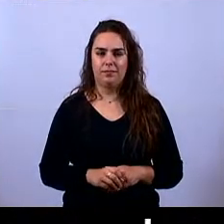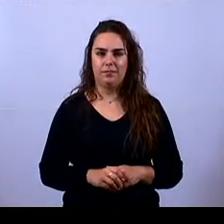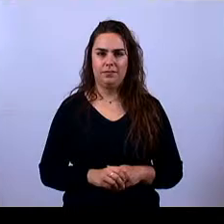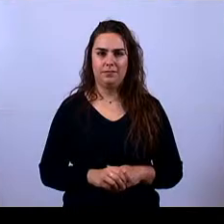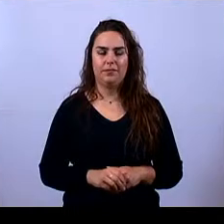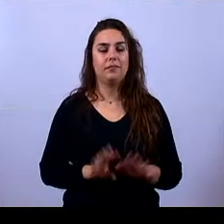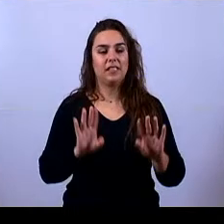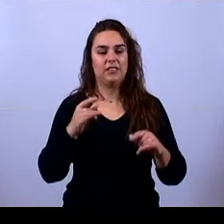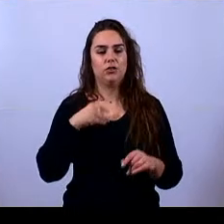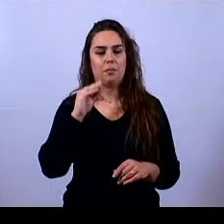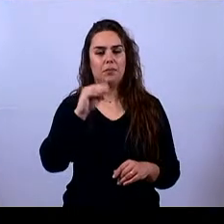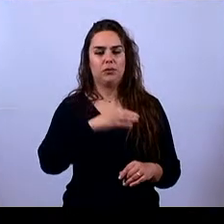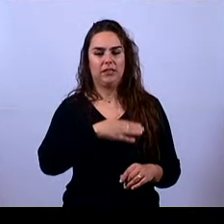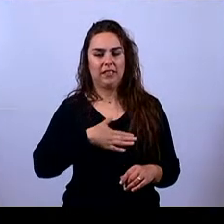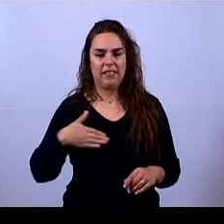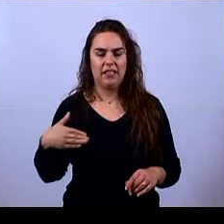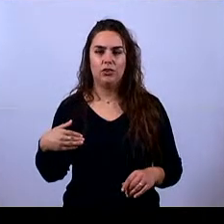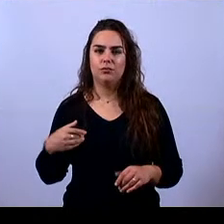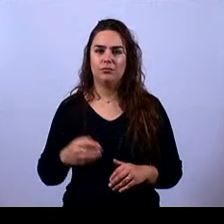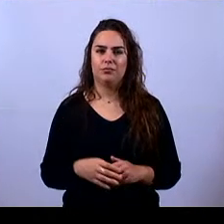Sí, yo quería preguntarle